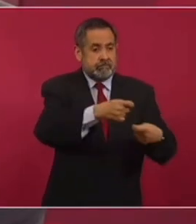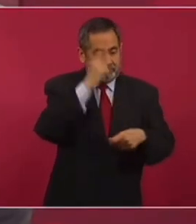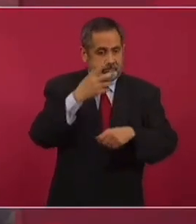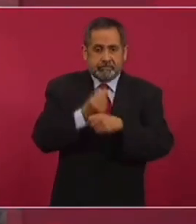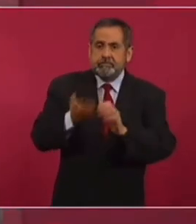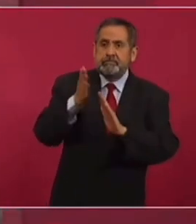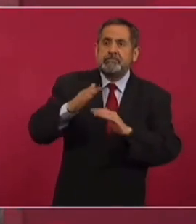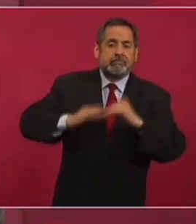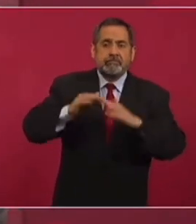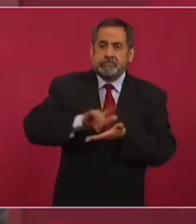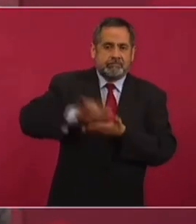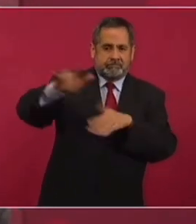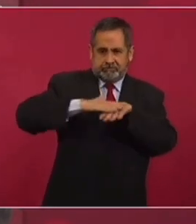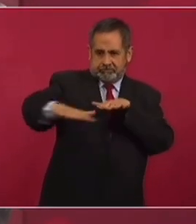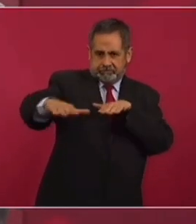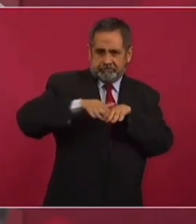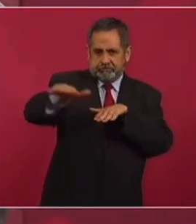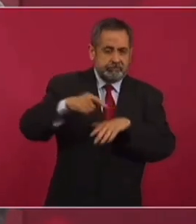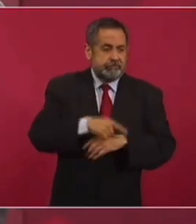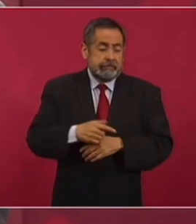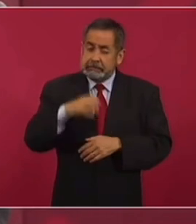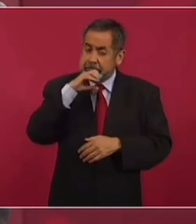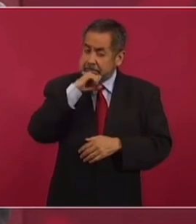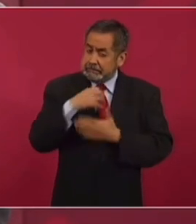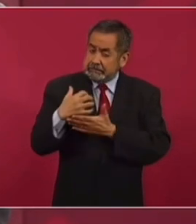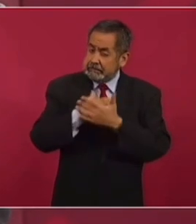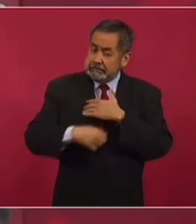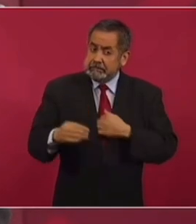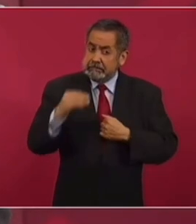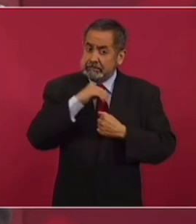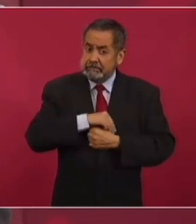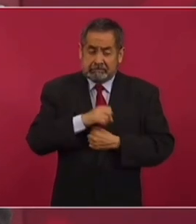pista y que se iban a rayar.